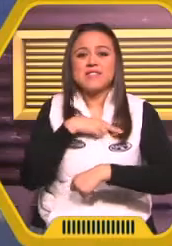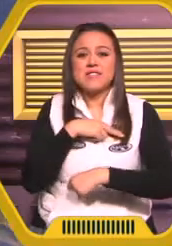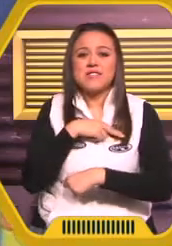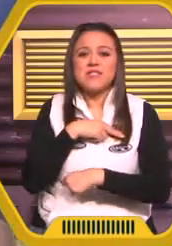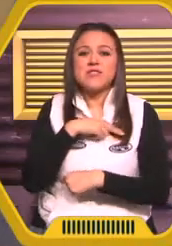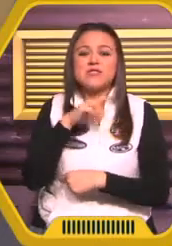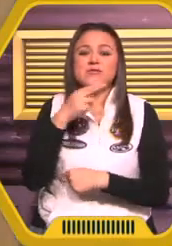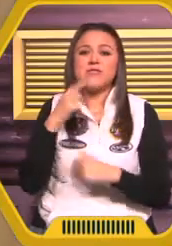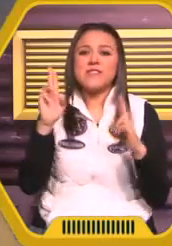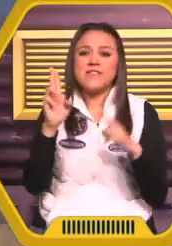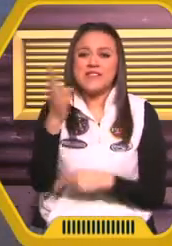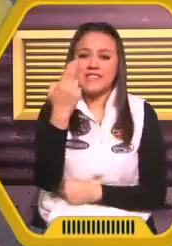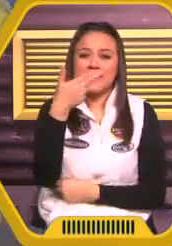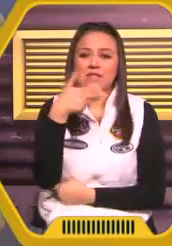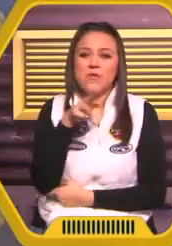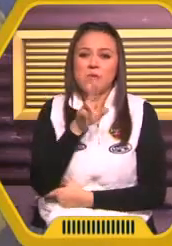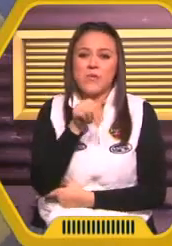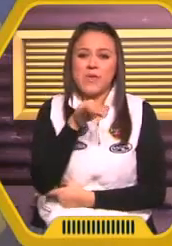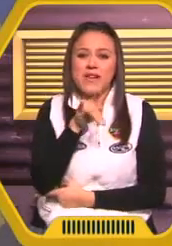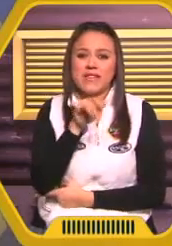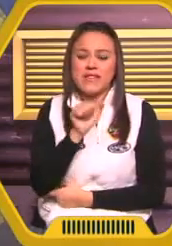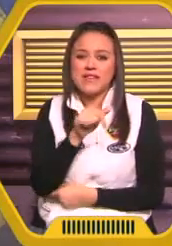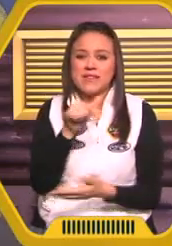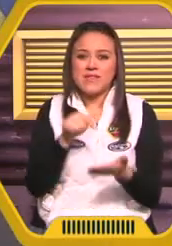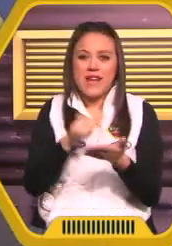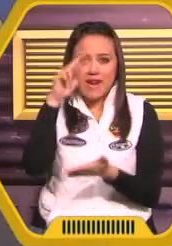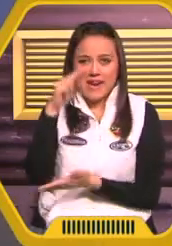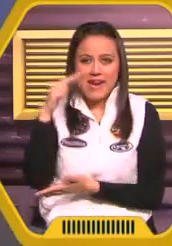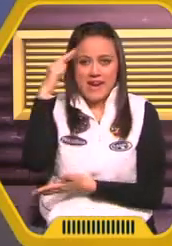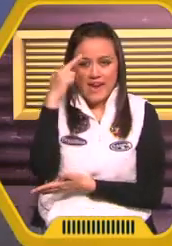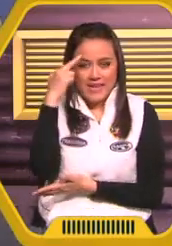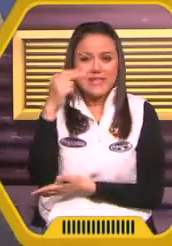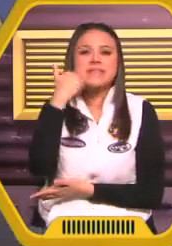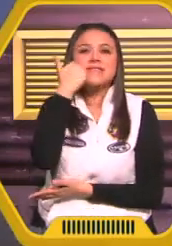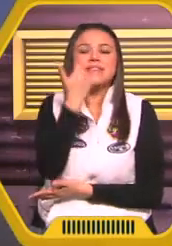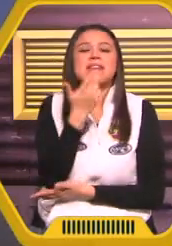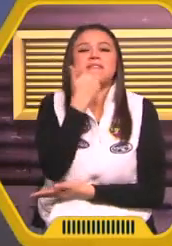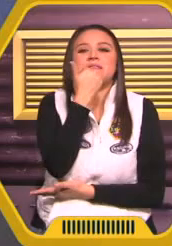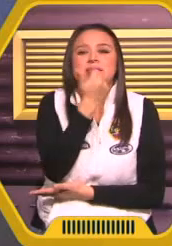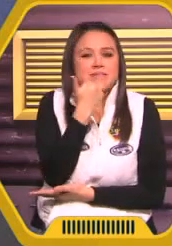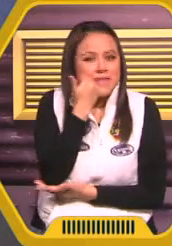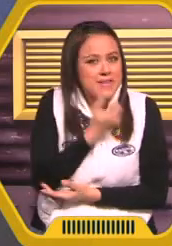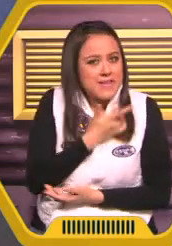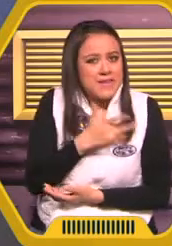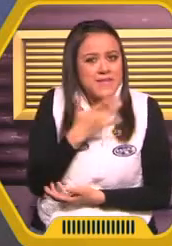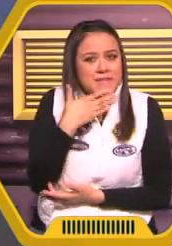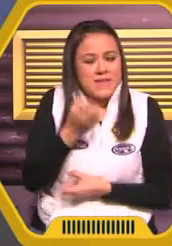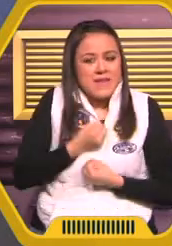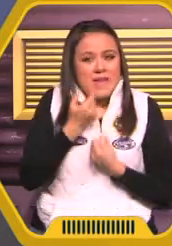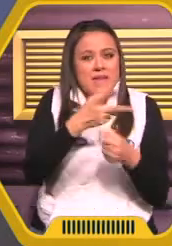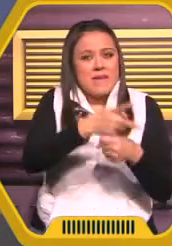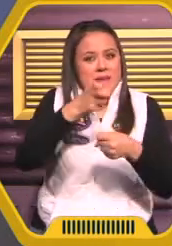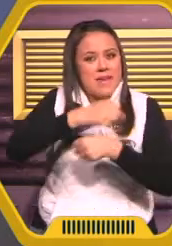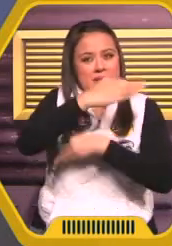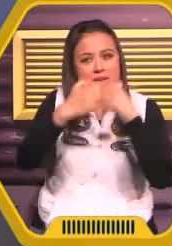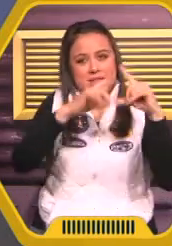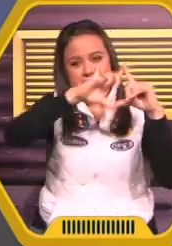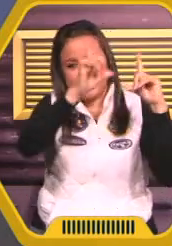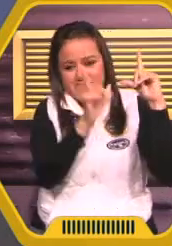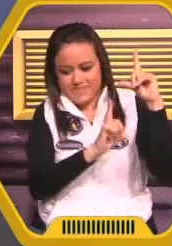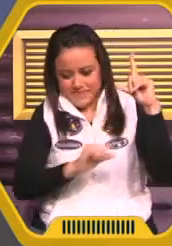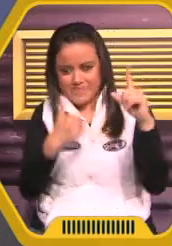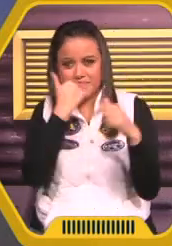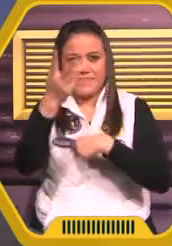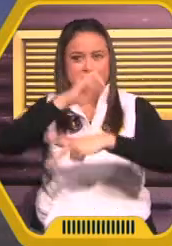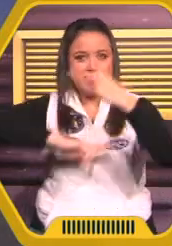Los Reyes. Estamos muy contentos de participar en esta noble causa y por tal motivo invitamos a todo México que venga a donar un juguete